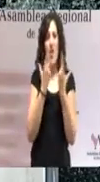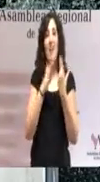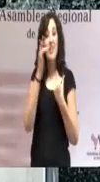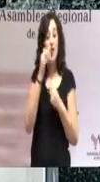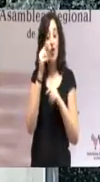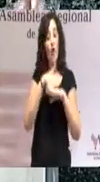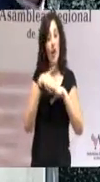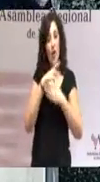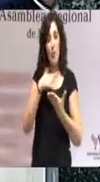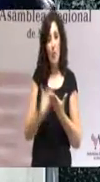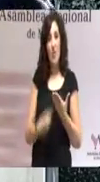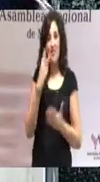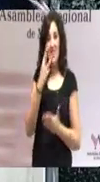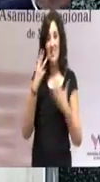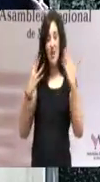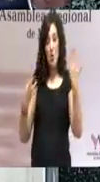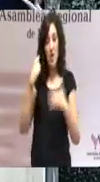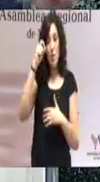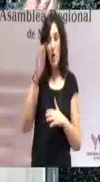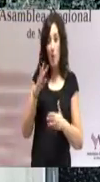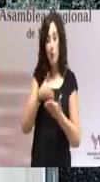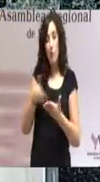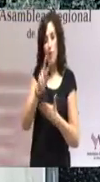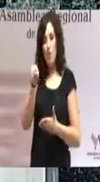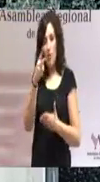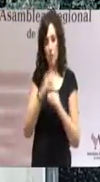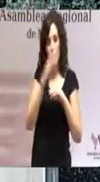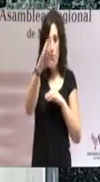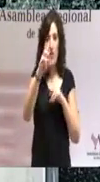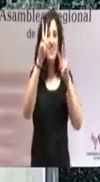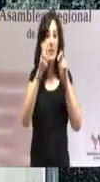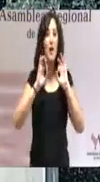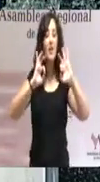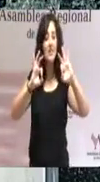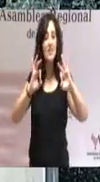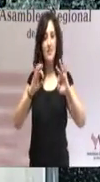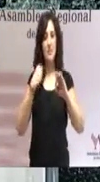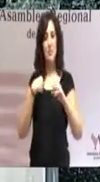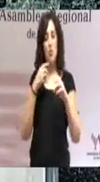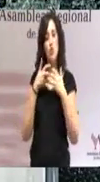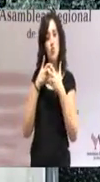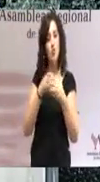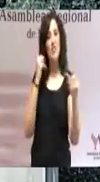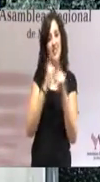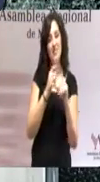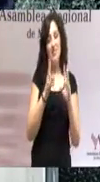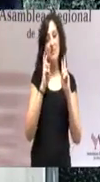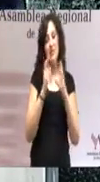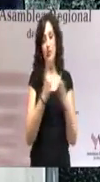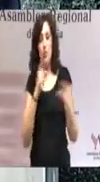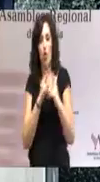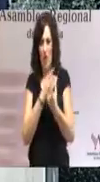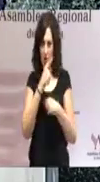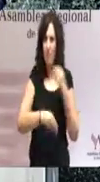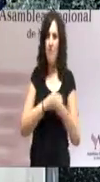más de 39,4 millones de euros a favorecer la lucha contra la exclusión social. Creo que es una cifra